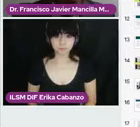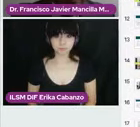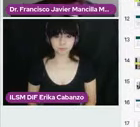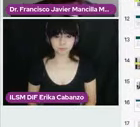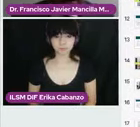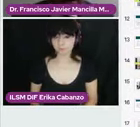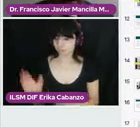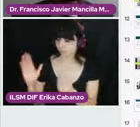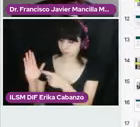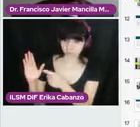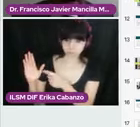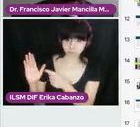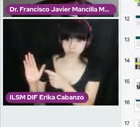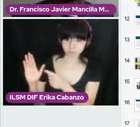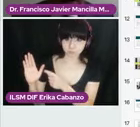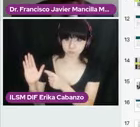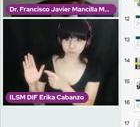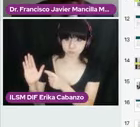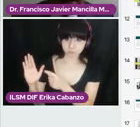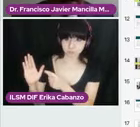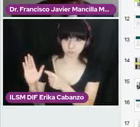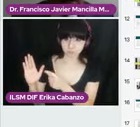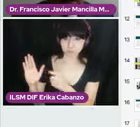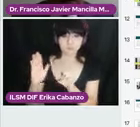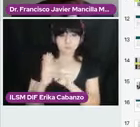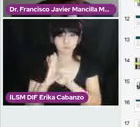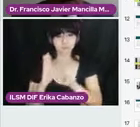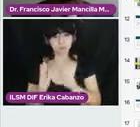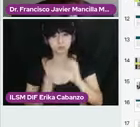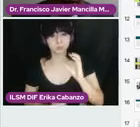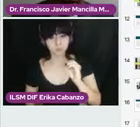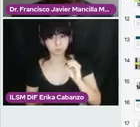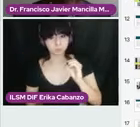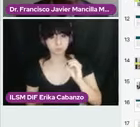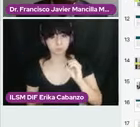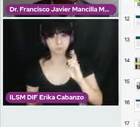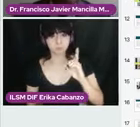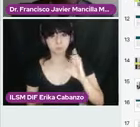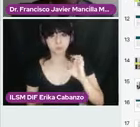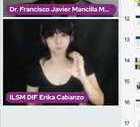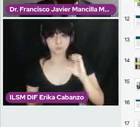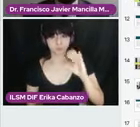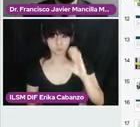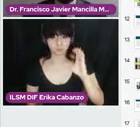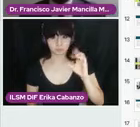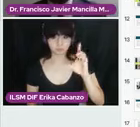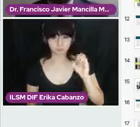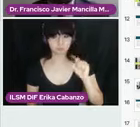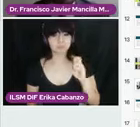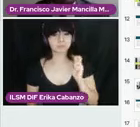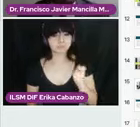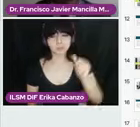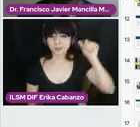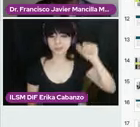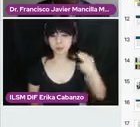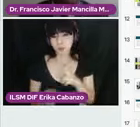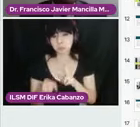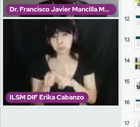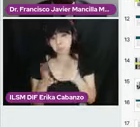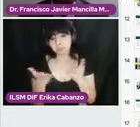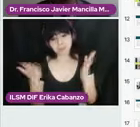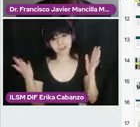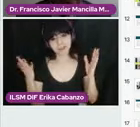Donde 0 decibeles, esta es una audición normal, es una audición más allá de lo normal, es